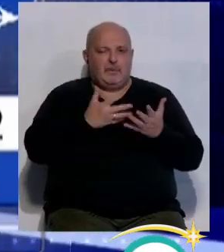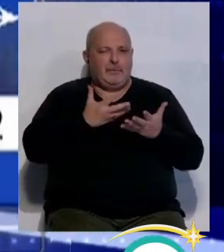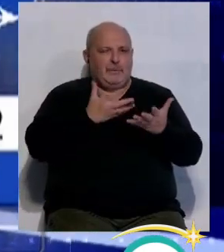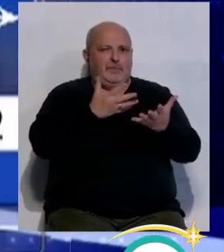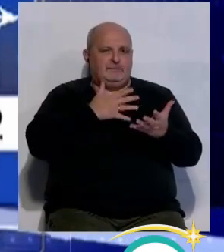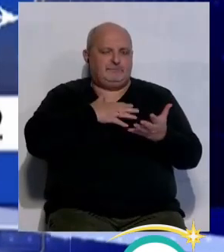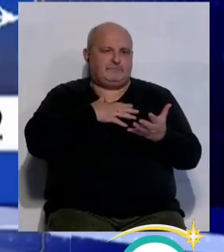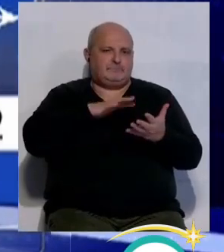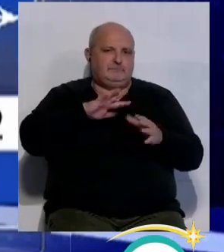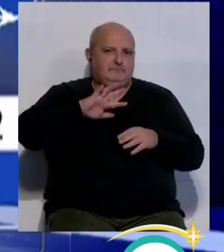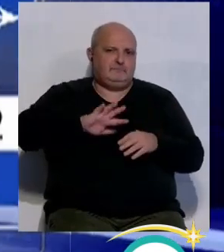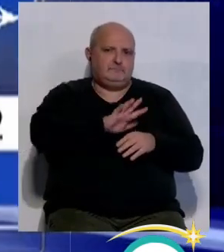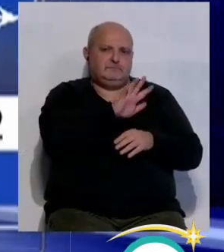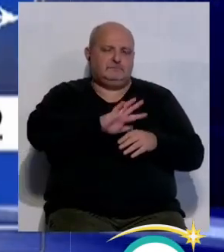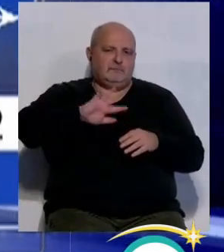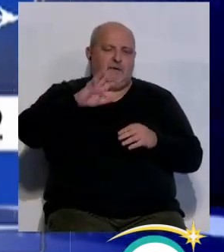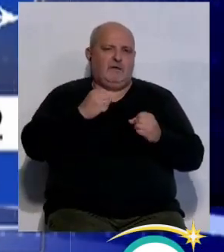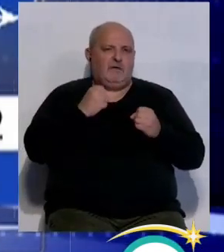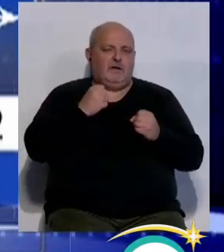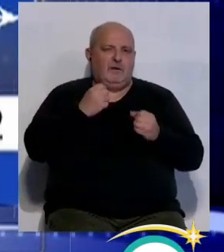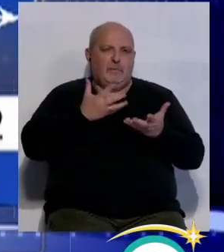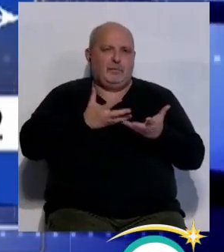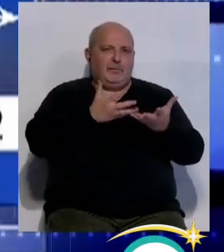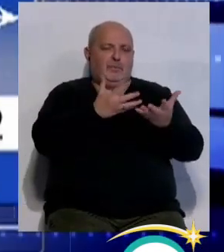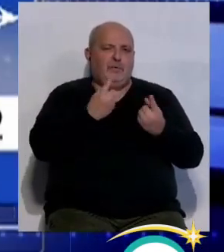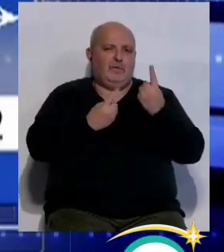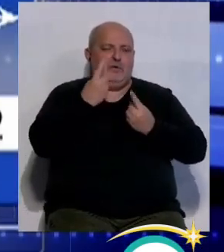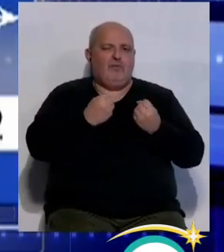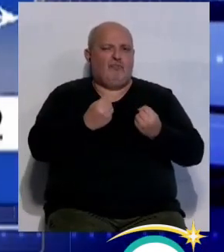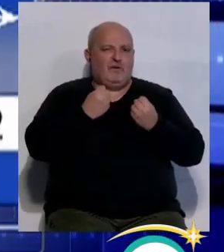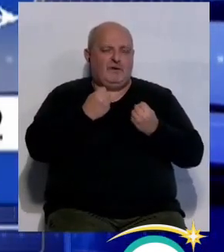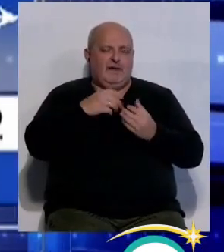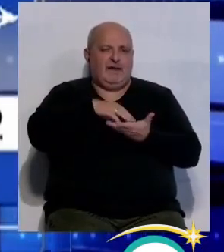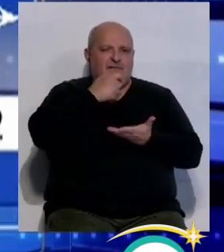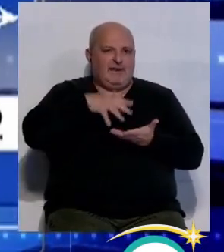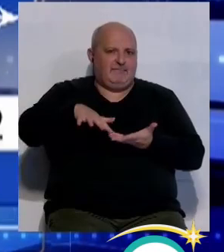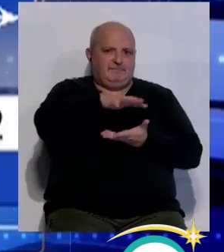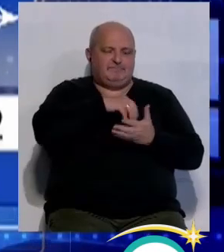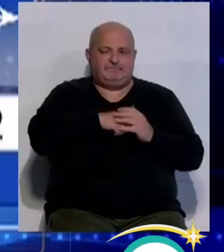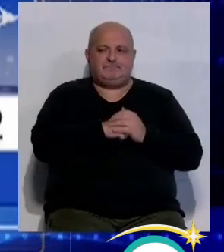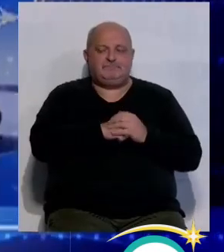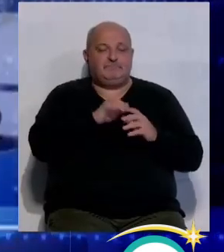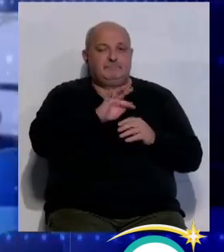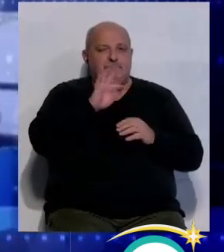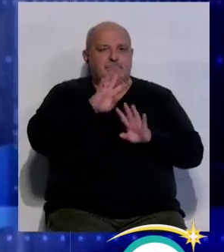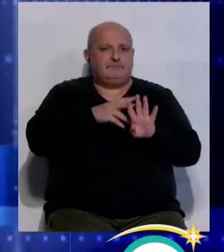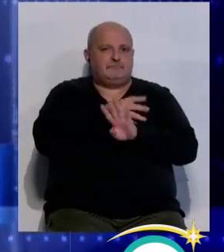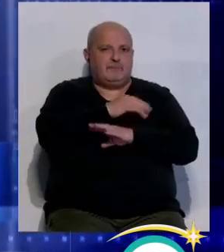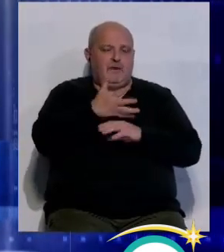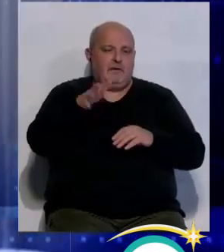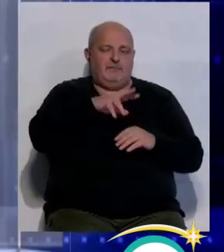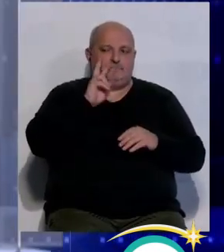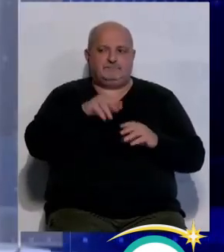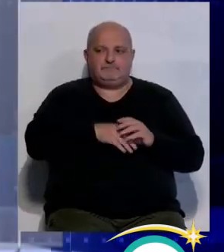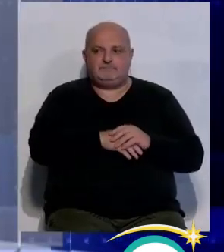de componente oeste moderados con intervalos fuertes, rachas ocasionalmente muy fuertes en el estrecho. Y a continuación, la tabla de oleaje y